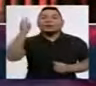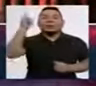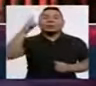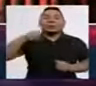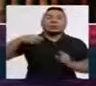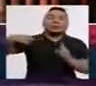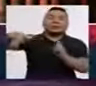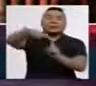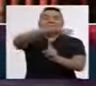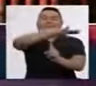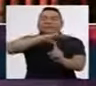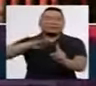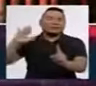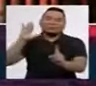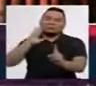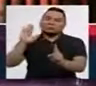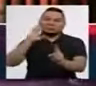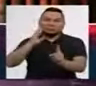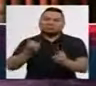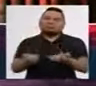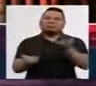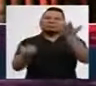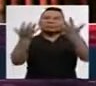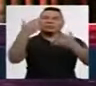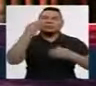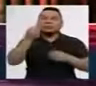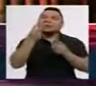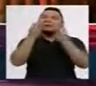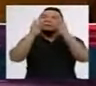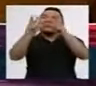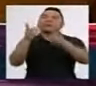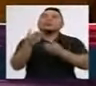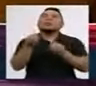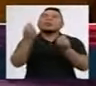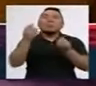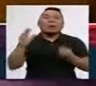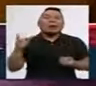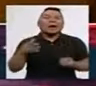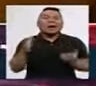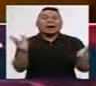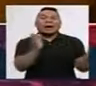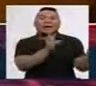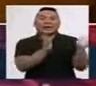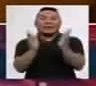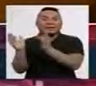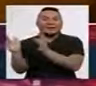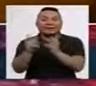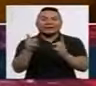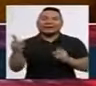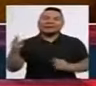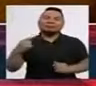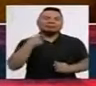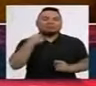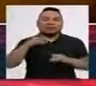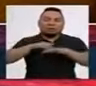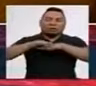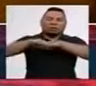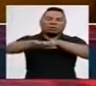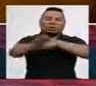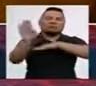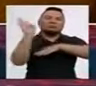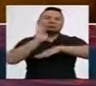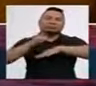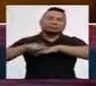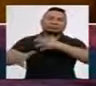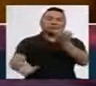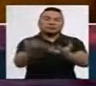básicamente porque hemos estado monitoreando los niveles de contaminación de aire y también porque hemos estado coordinando con la ministra de Salud y con los otros sectores. Ahora